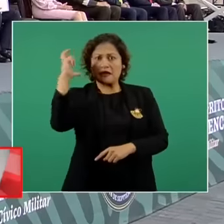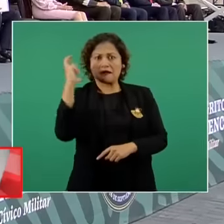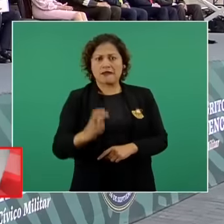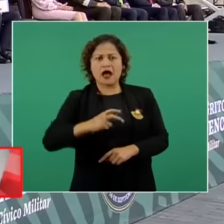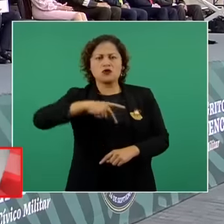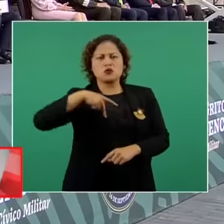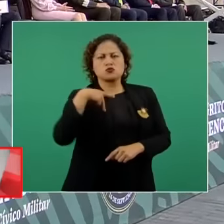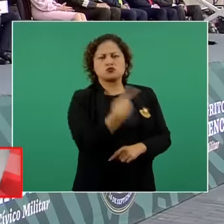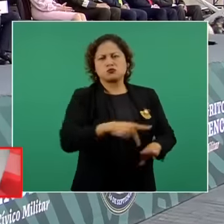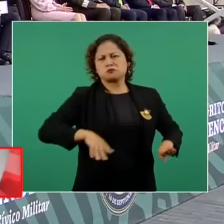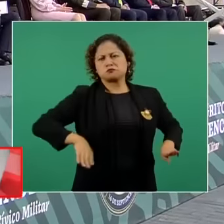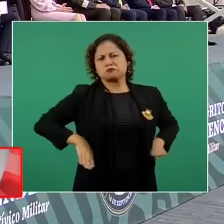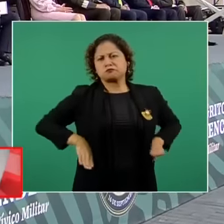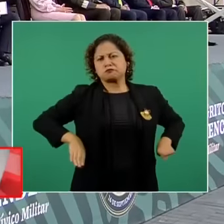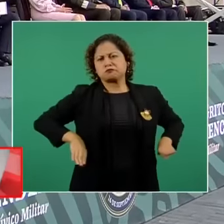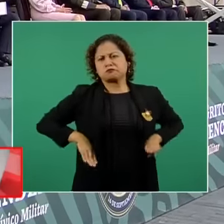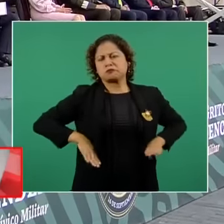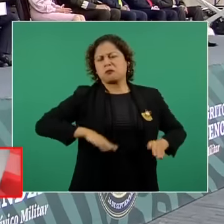profundamente humano,